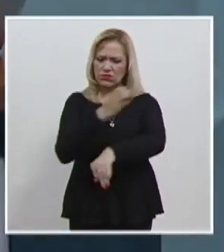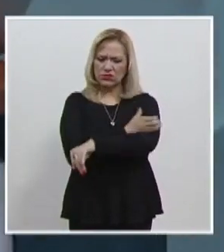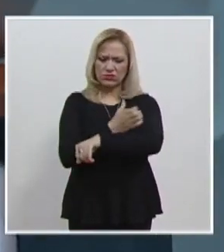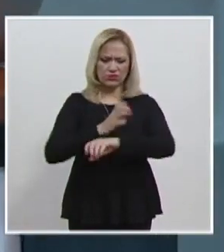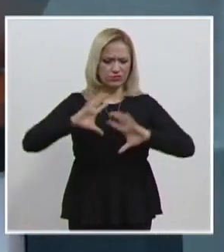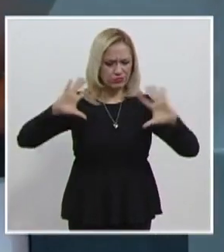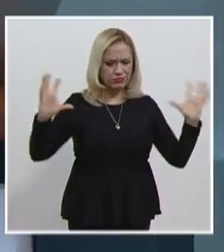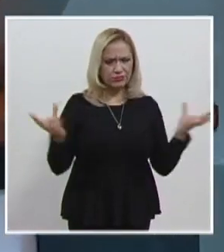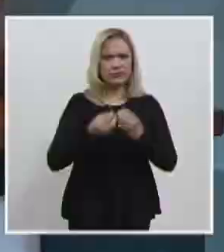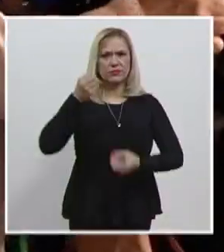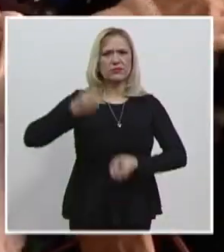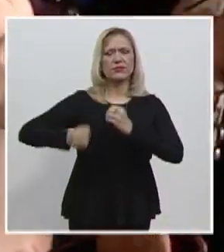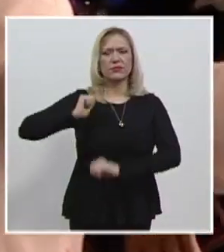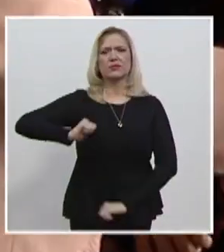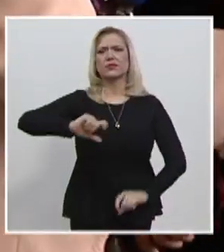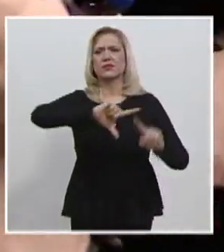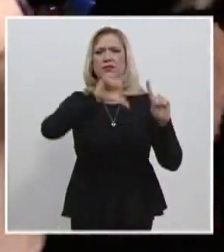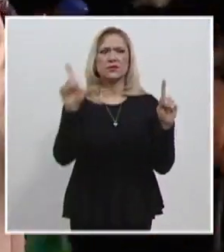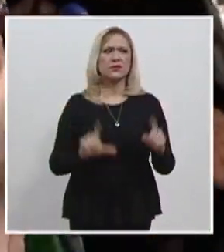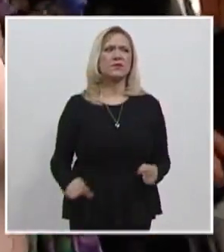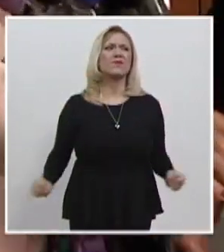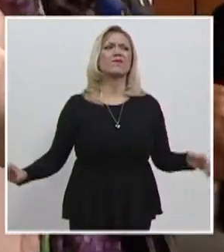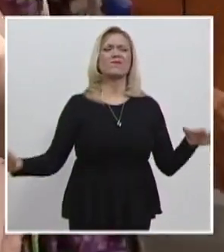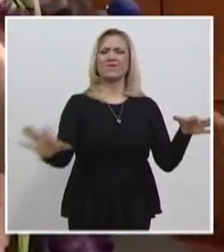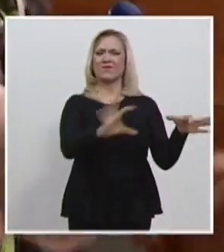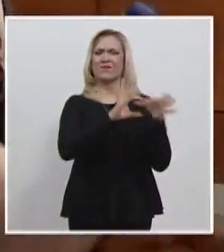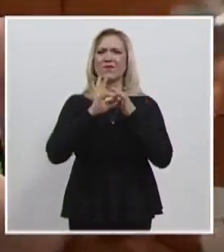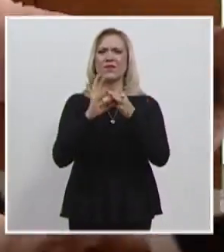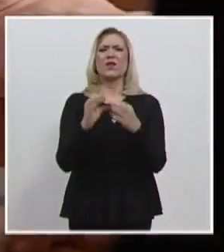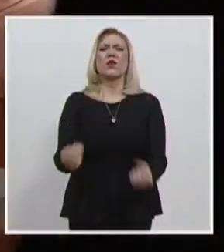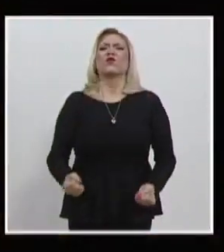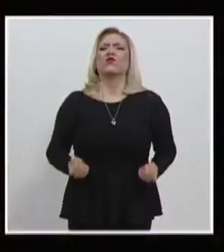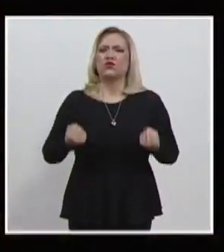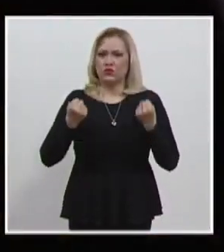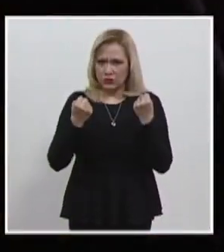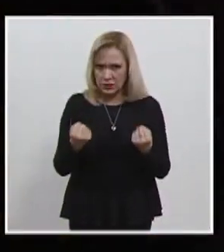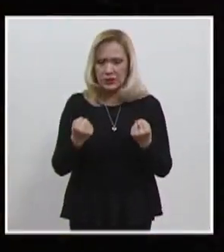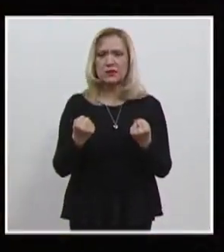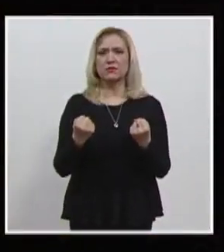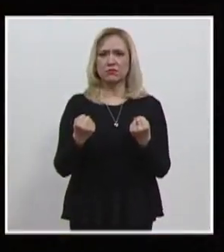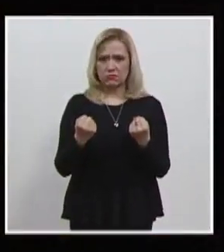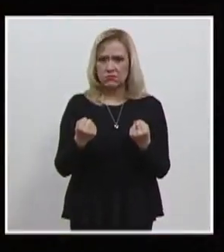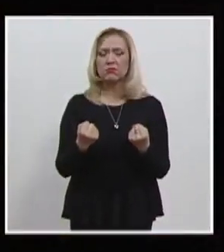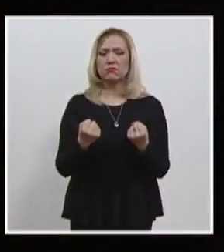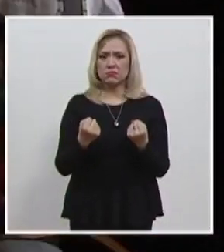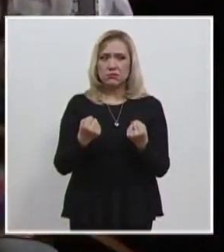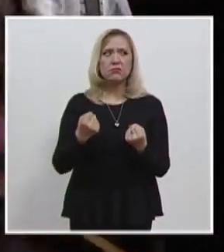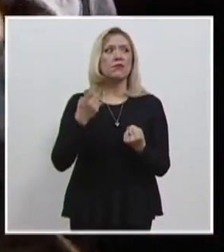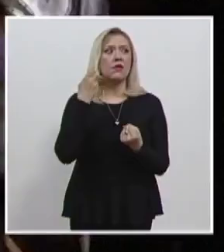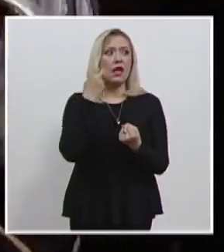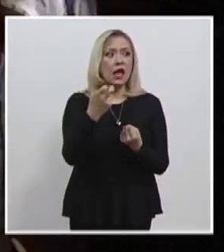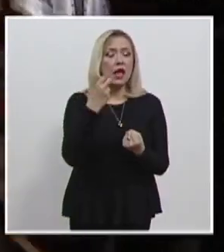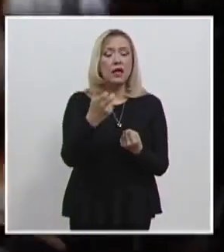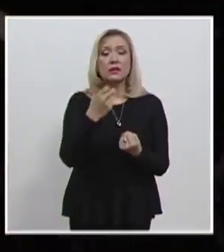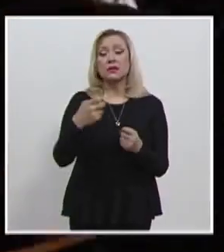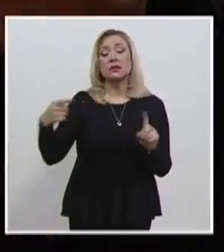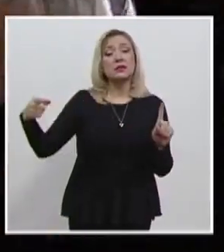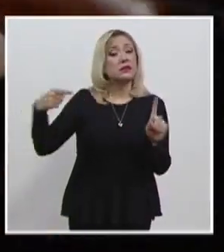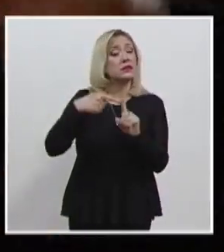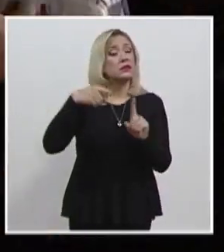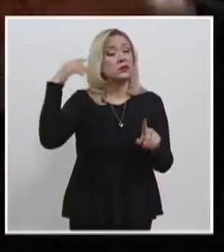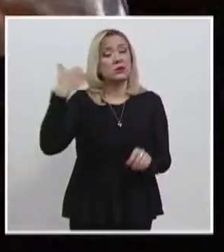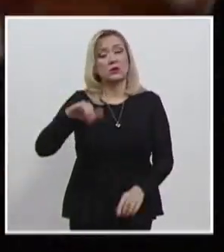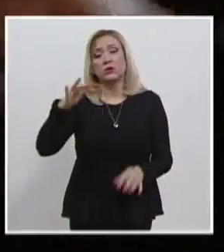judicial constituye la fortaleza de la institución lo que aú Ado a la vocación y a la constancia son los principales los principios